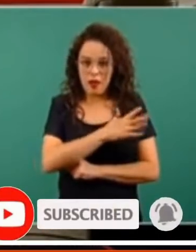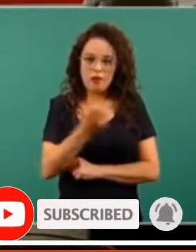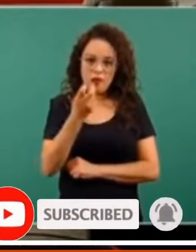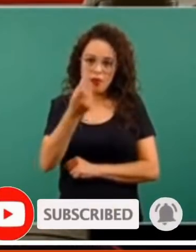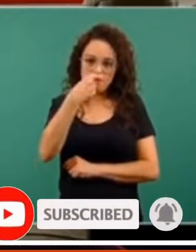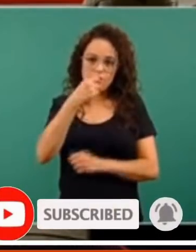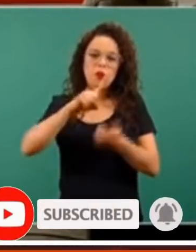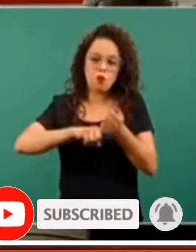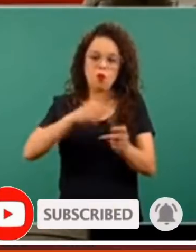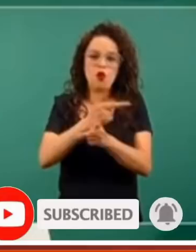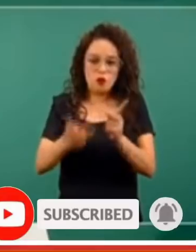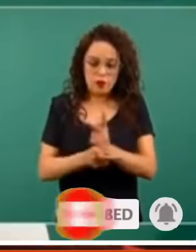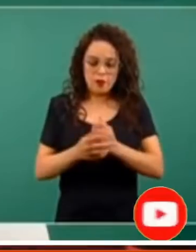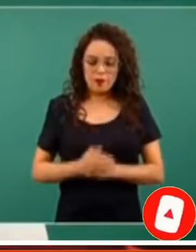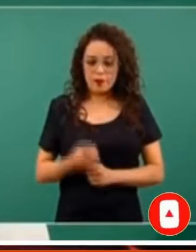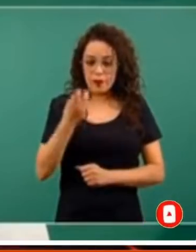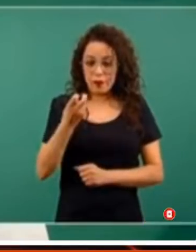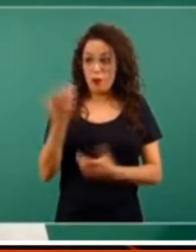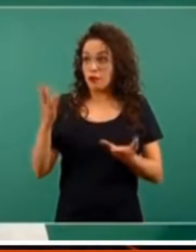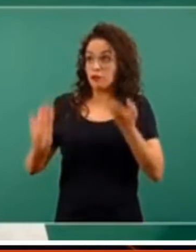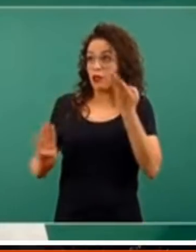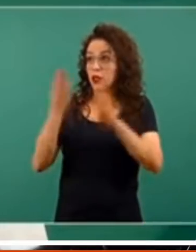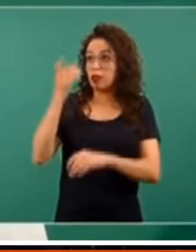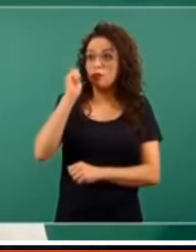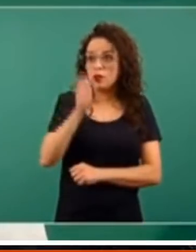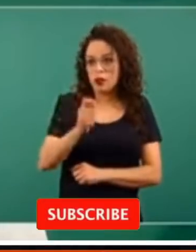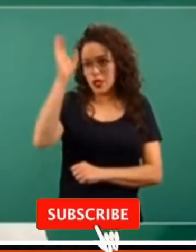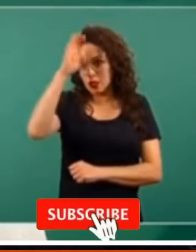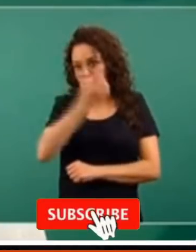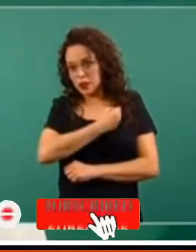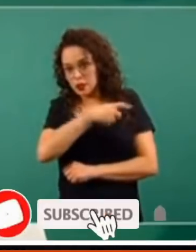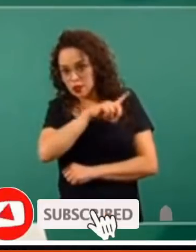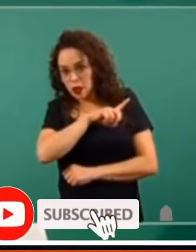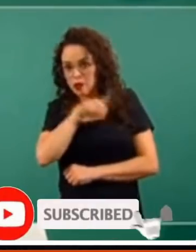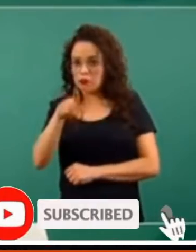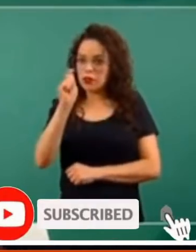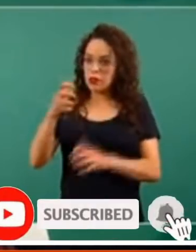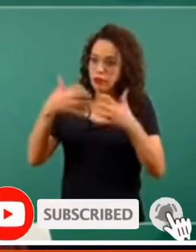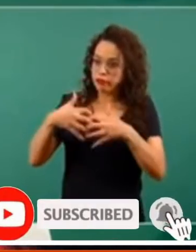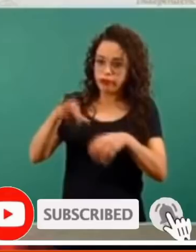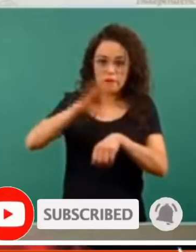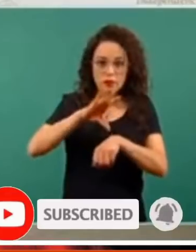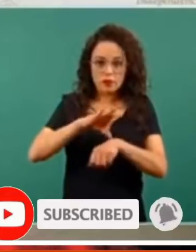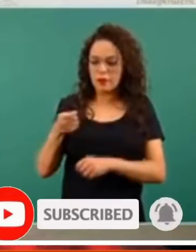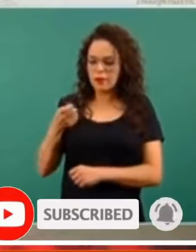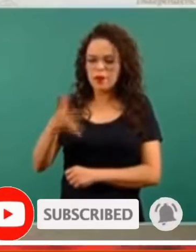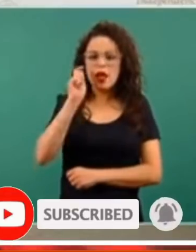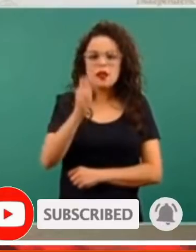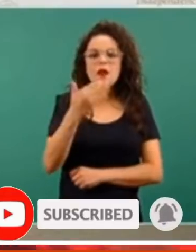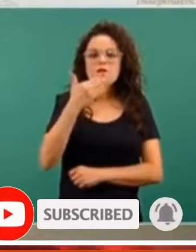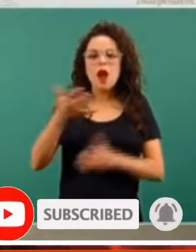mundo de la industria farmacéutica y también de las ciencias de la salud se conoce como buenas prácticas de